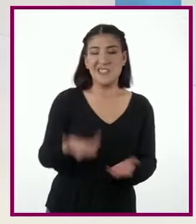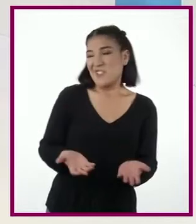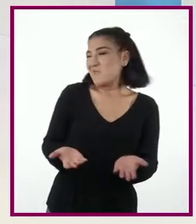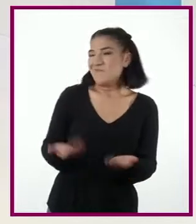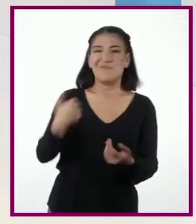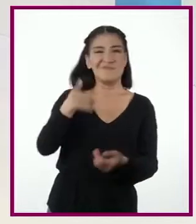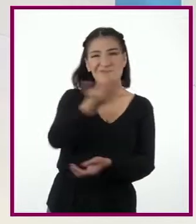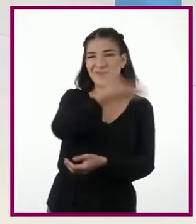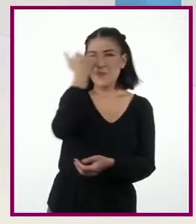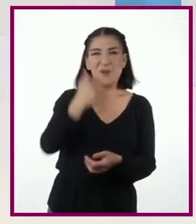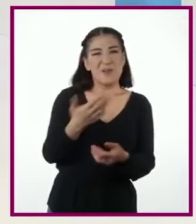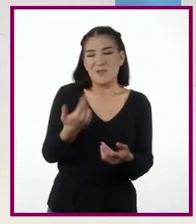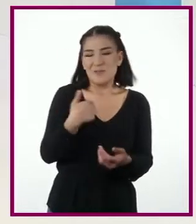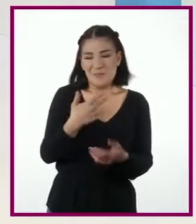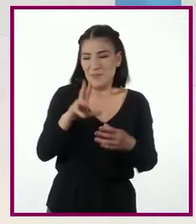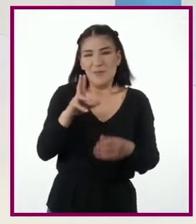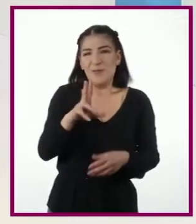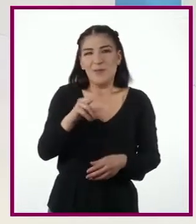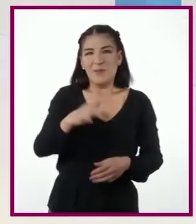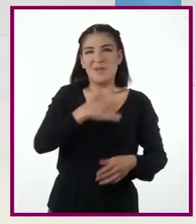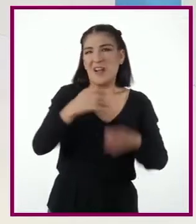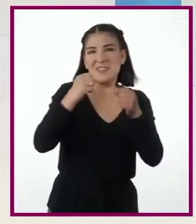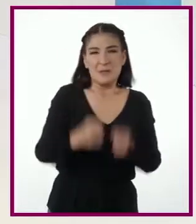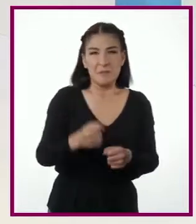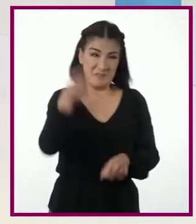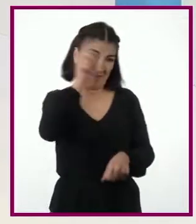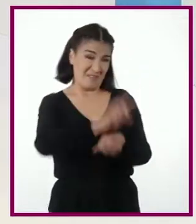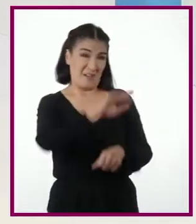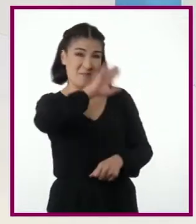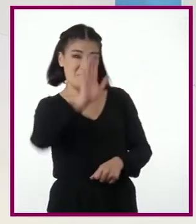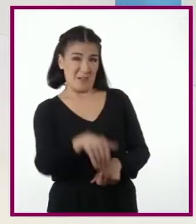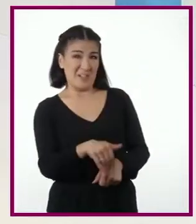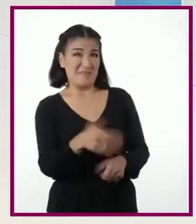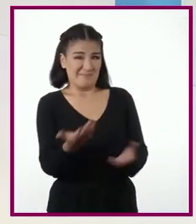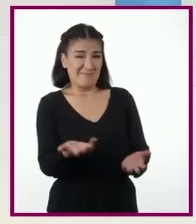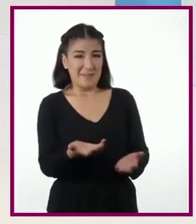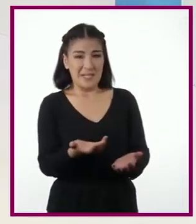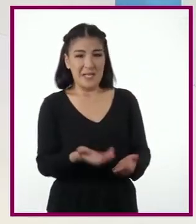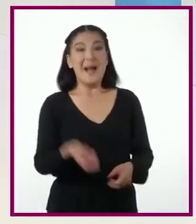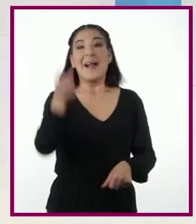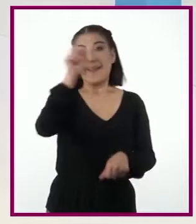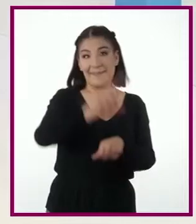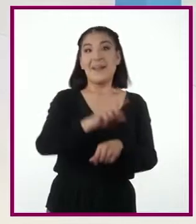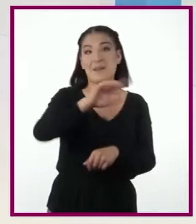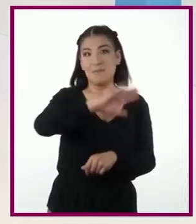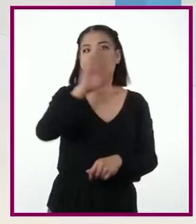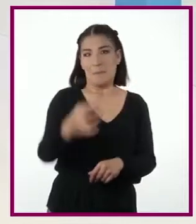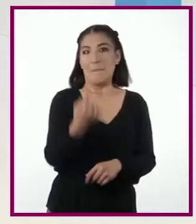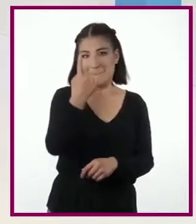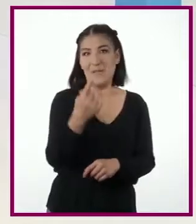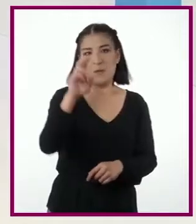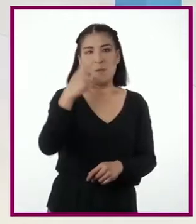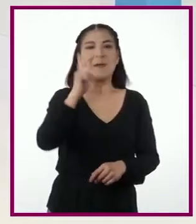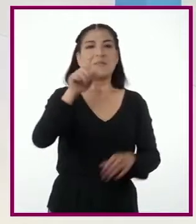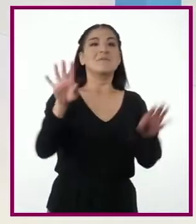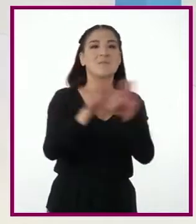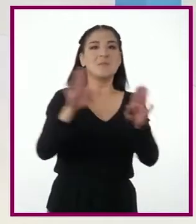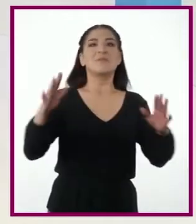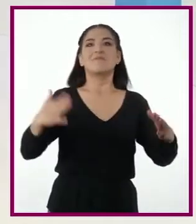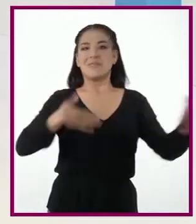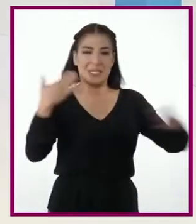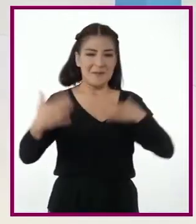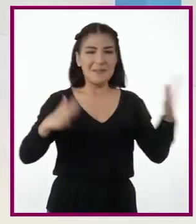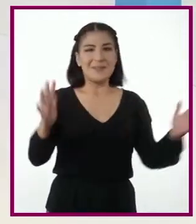estoy segura. ¿El Día de Muertos? El Día de Muertos es una celebración que conserva